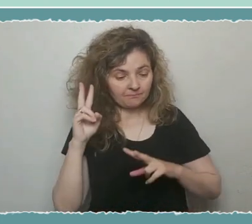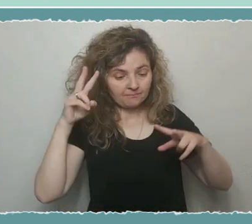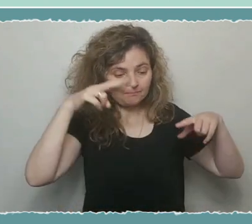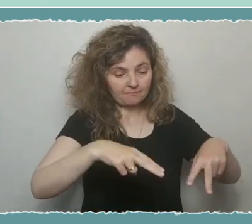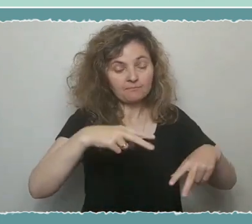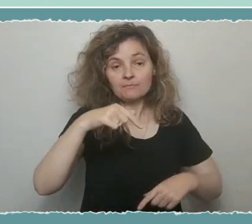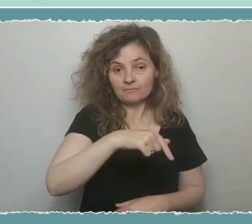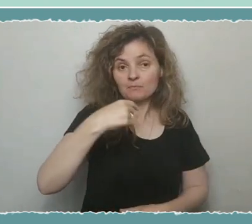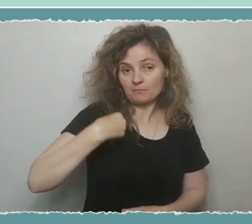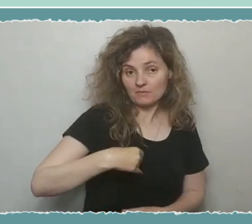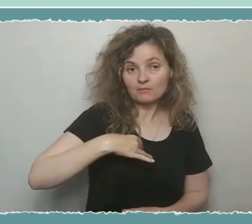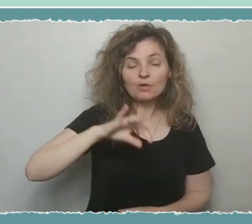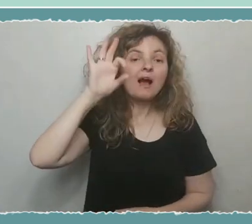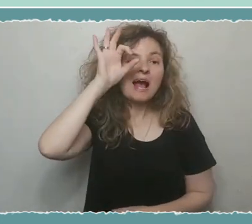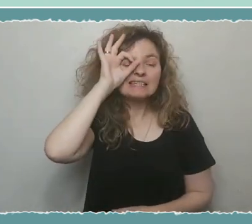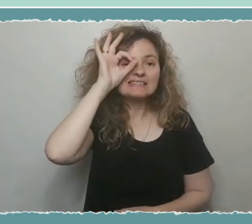Este de aquí.